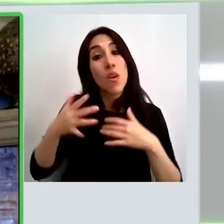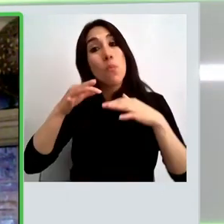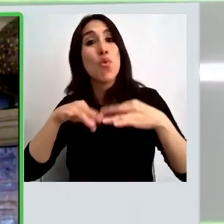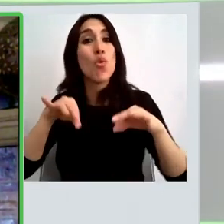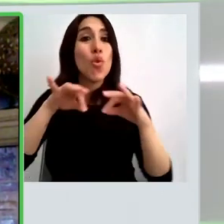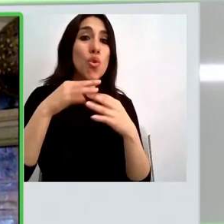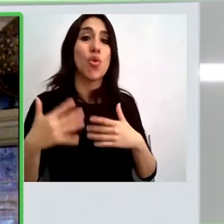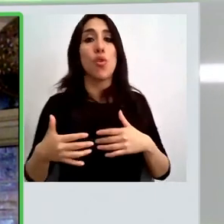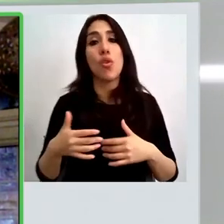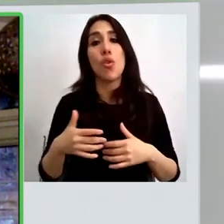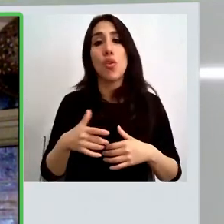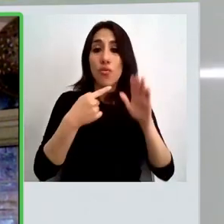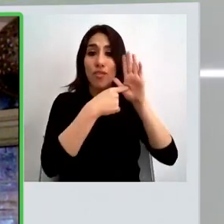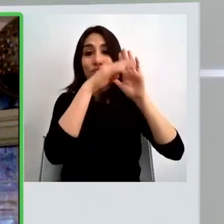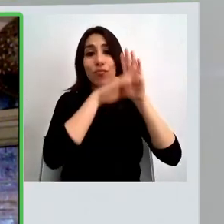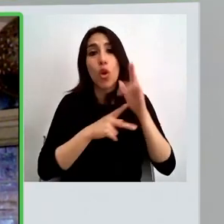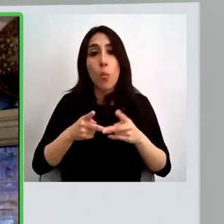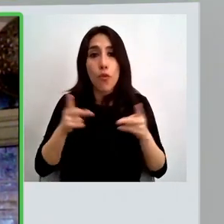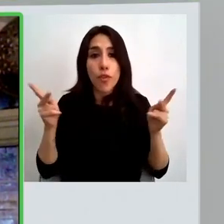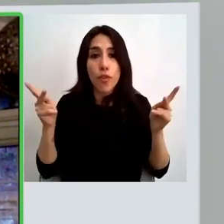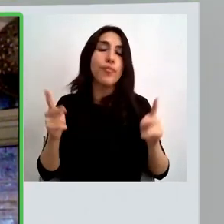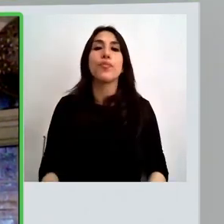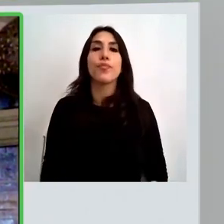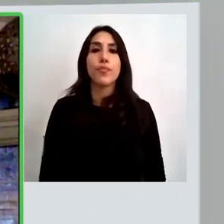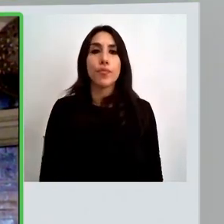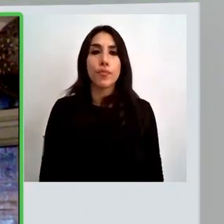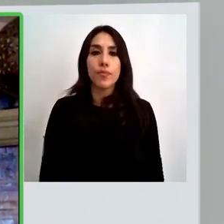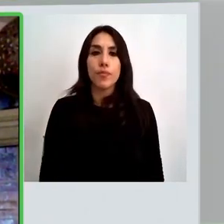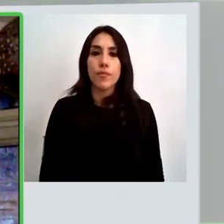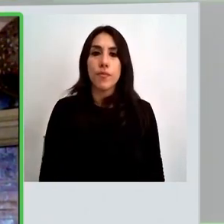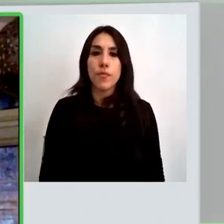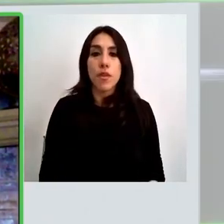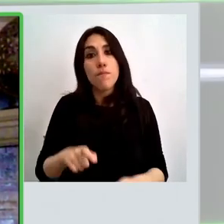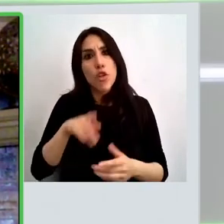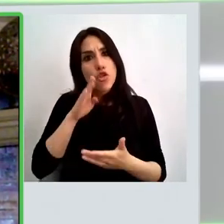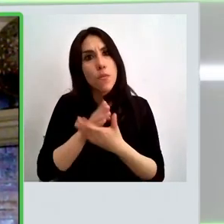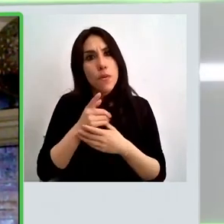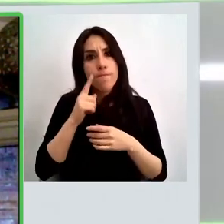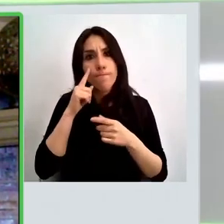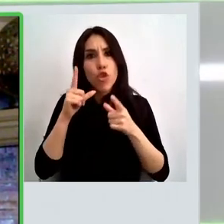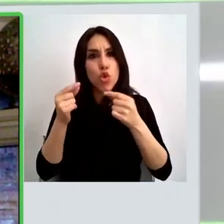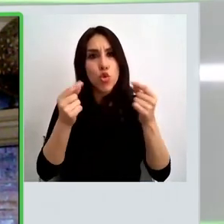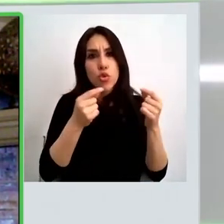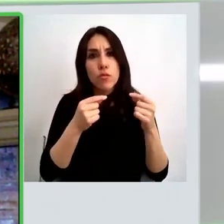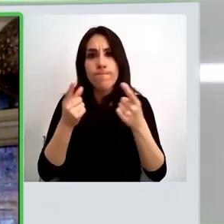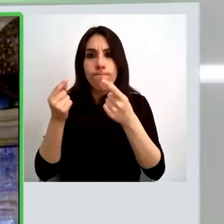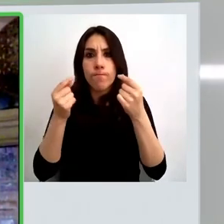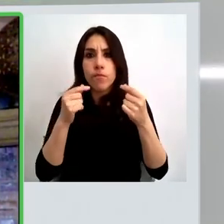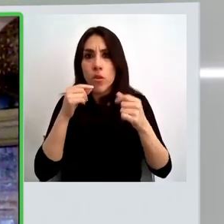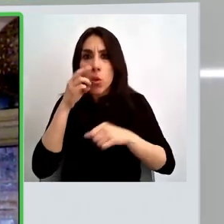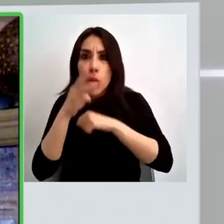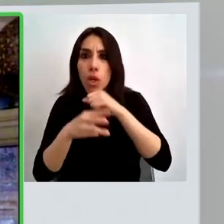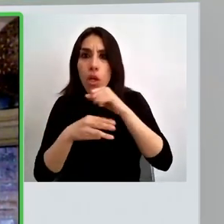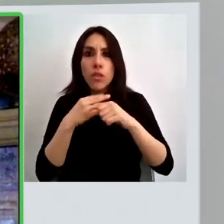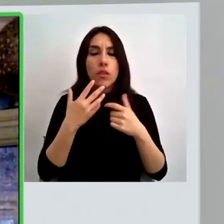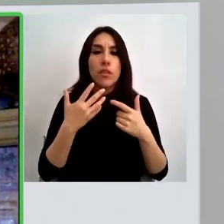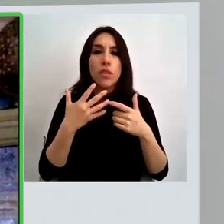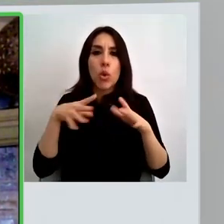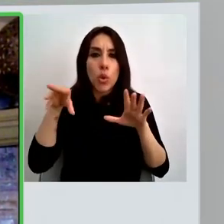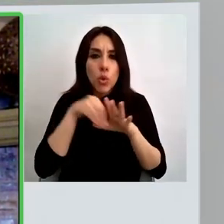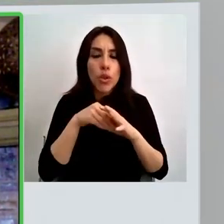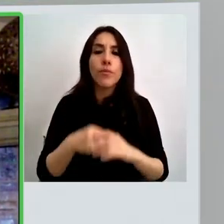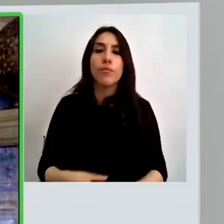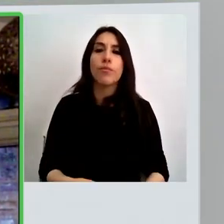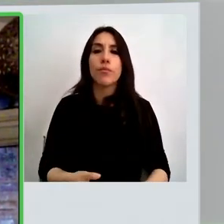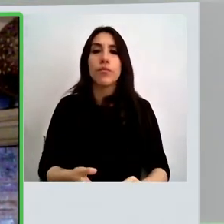públicas que se tienen que hacer para que haya un mundo inclusivo y para poder hacer que sea más